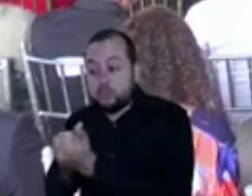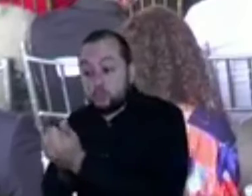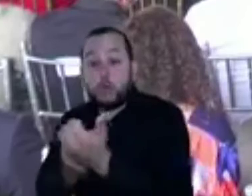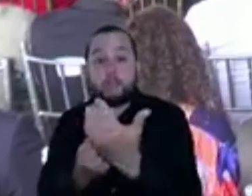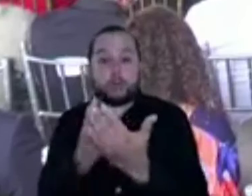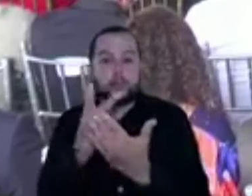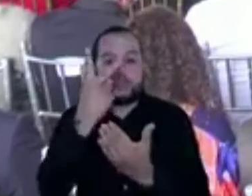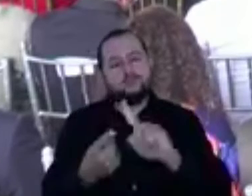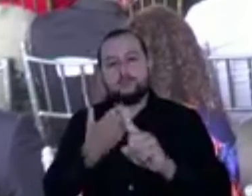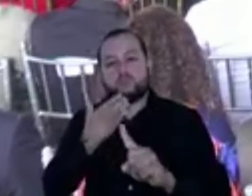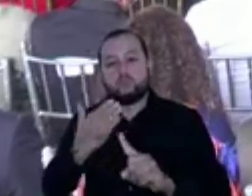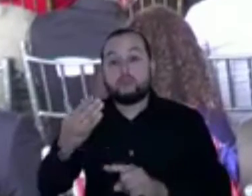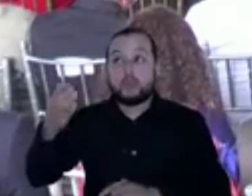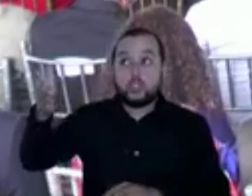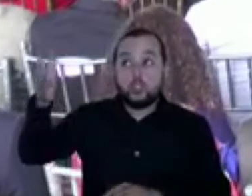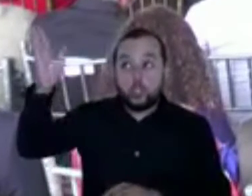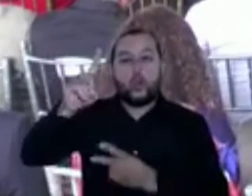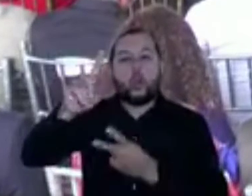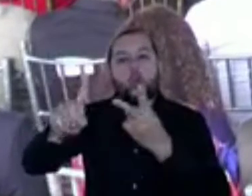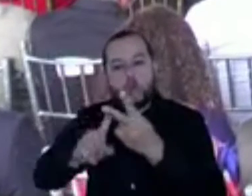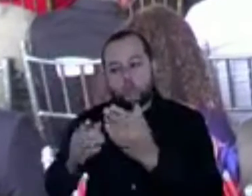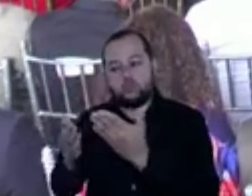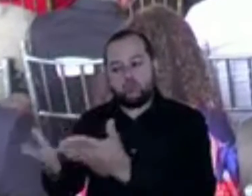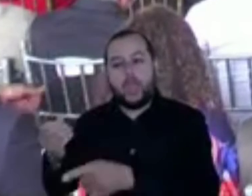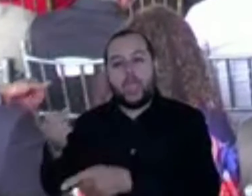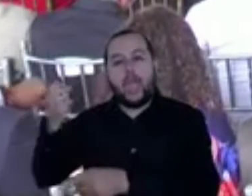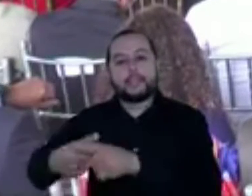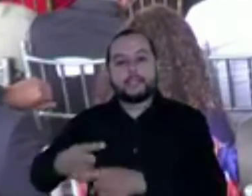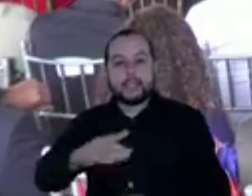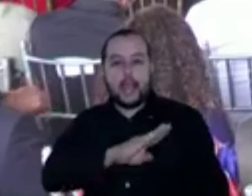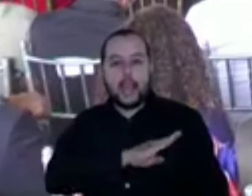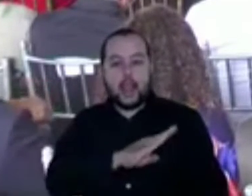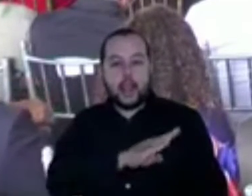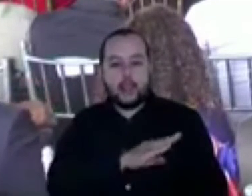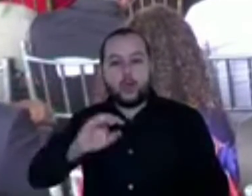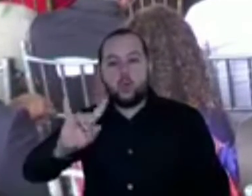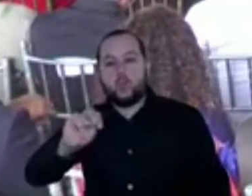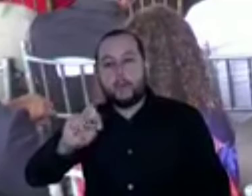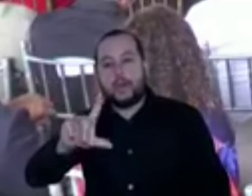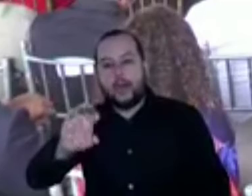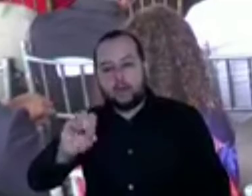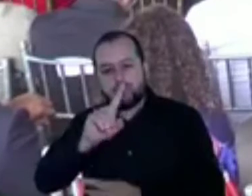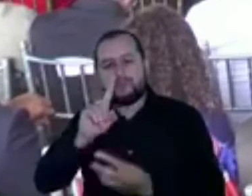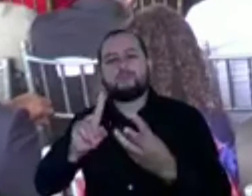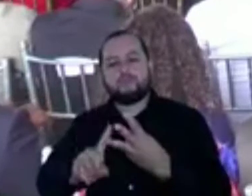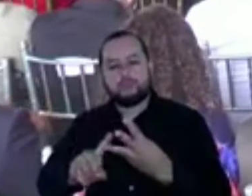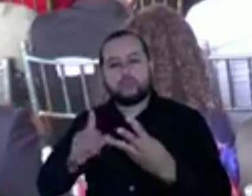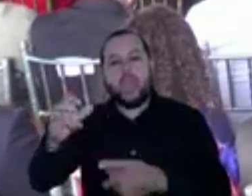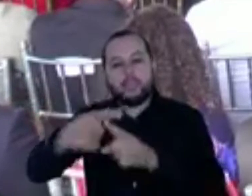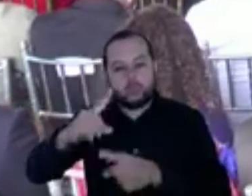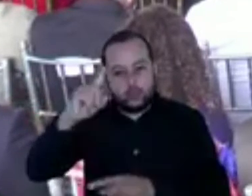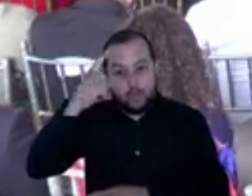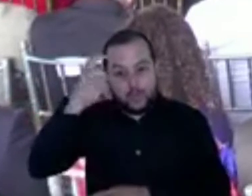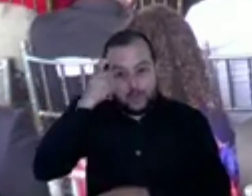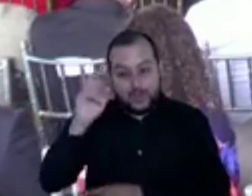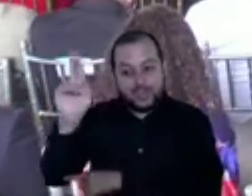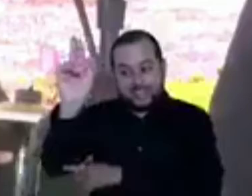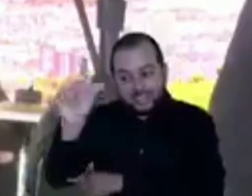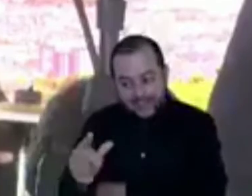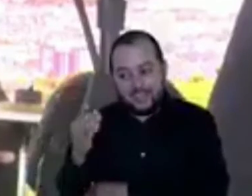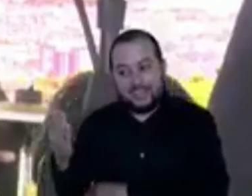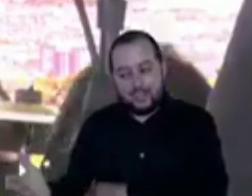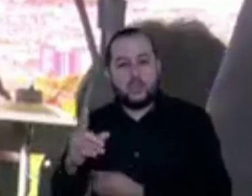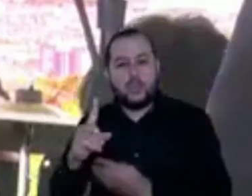agradecer primero a Dios, de nuevo a Juan Pablo Gallo, exalcalde de Pereira, a Sigifredo Salazar, exgobernador de Risaralda, a